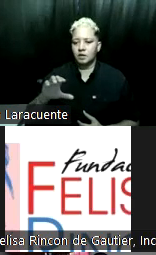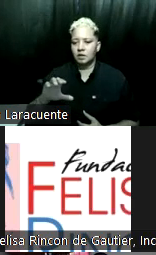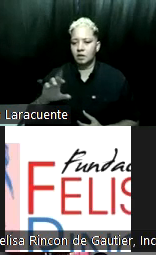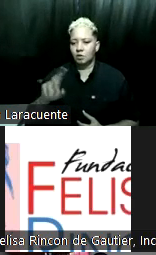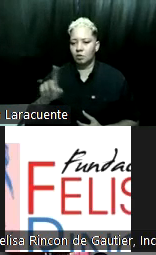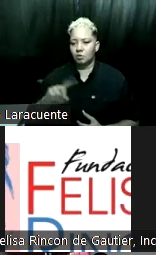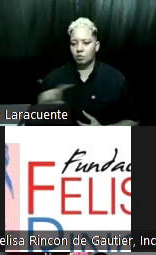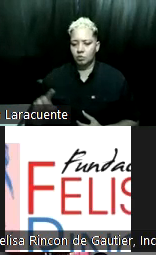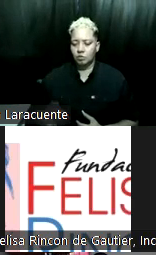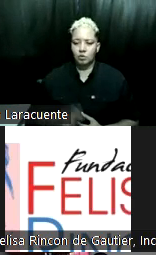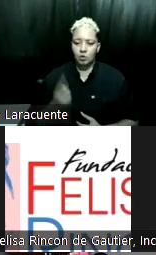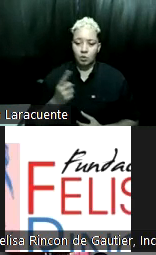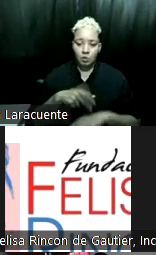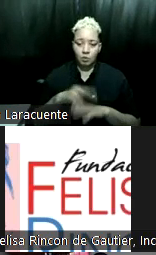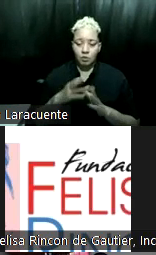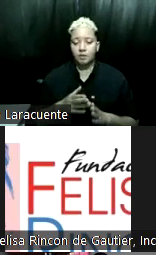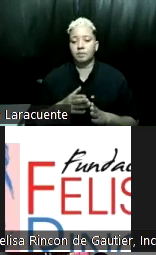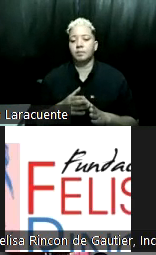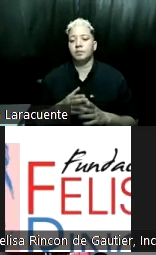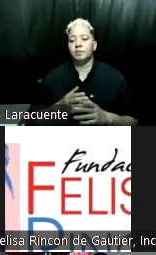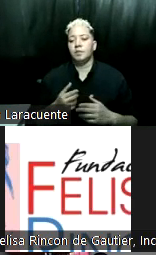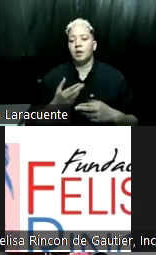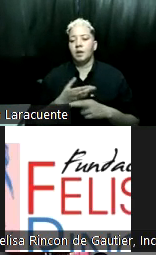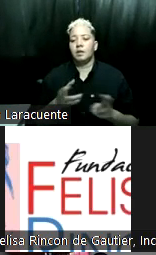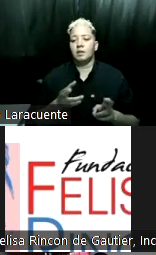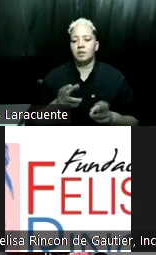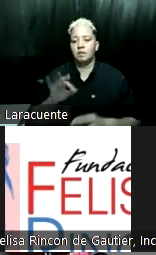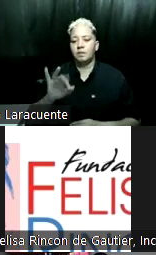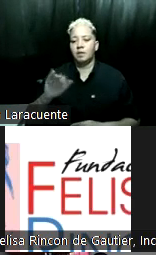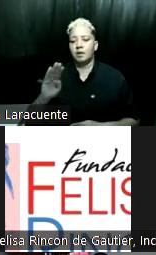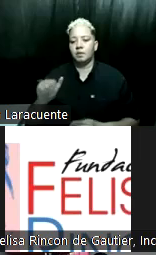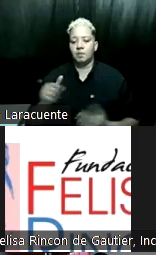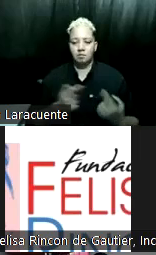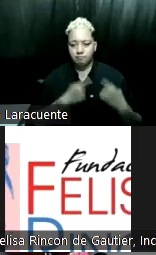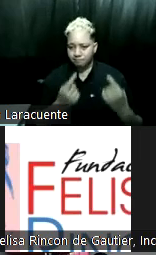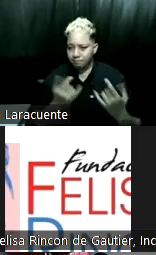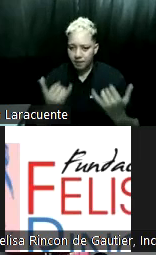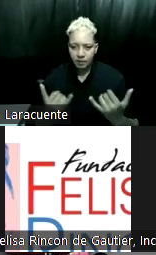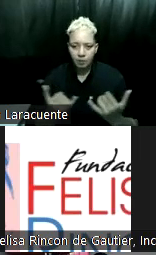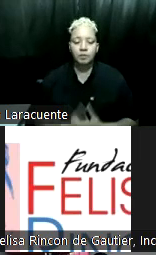uno de dos puertorriqueños en el Salón de la Fama de FIBA hasta este momento.